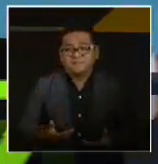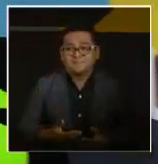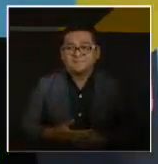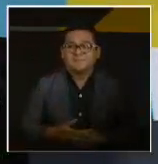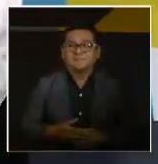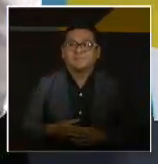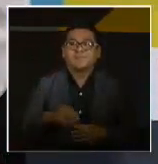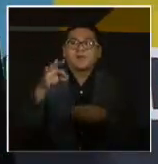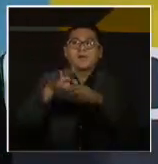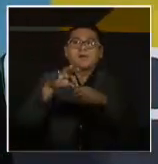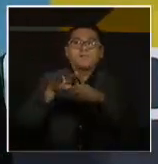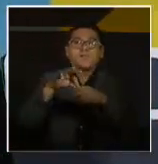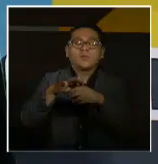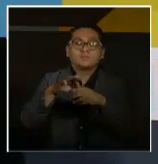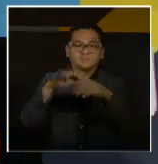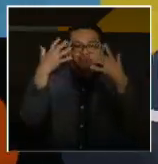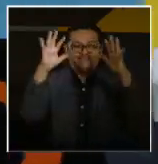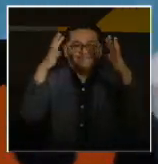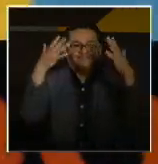El voto es secreto.